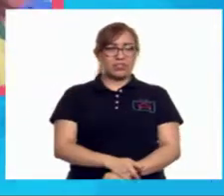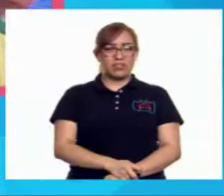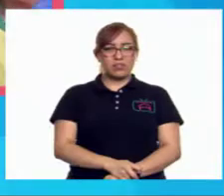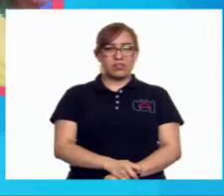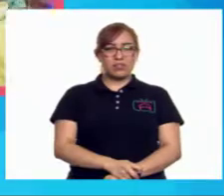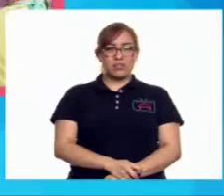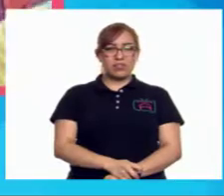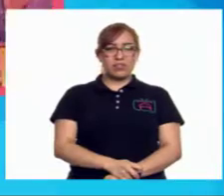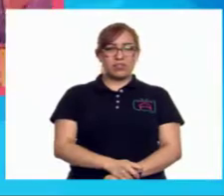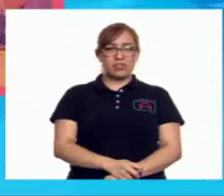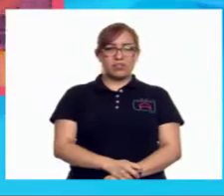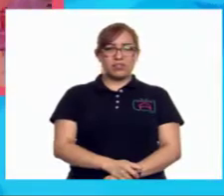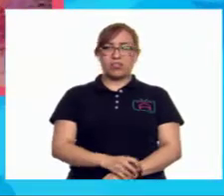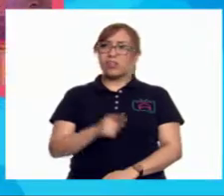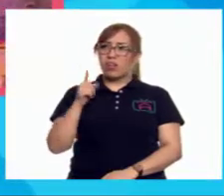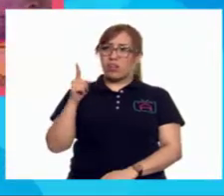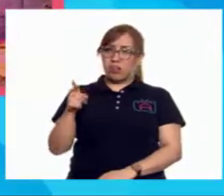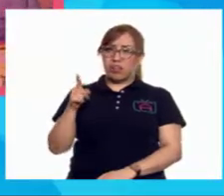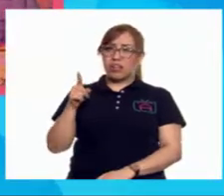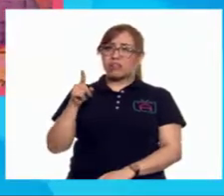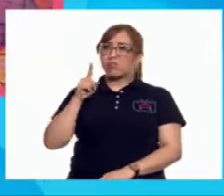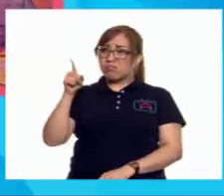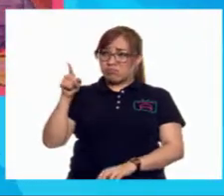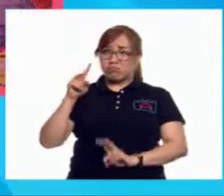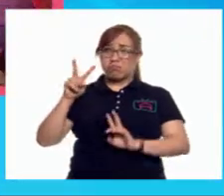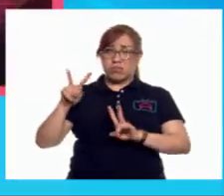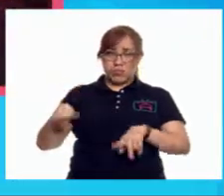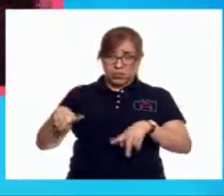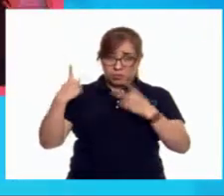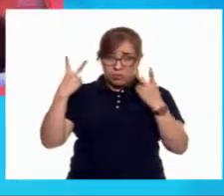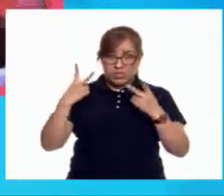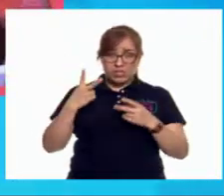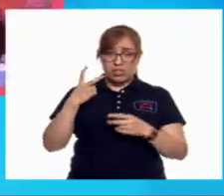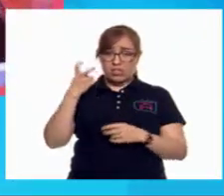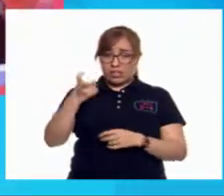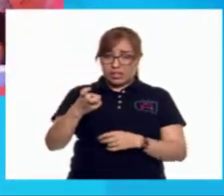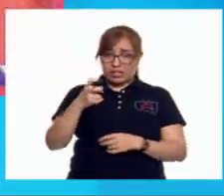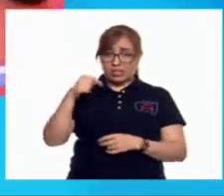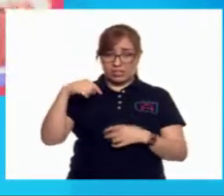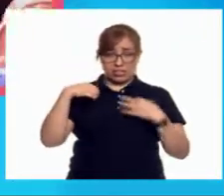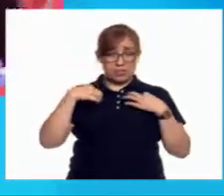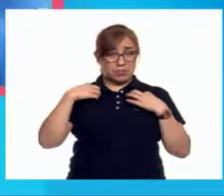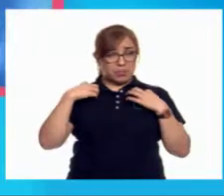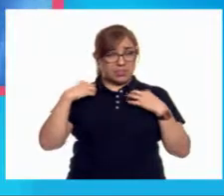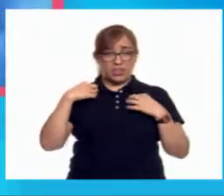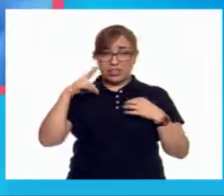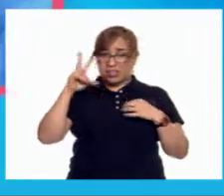Oiga, señor, usted le vendió una camiseta a mi prima de la selección. Pero ella le pidió la selección mexicana.